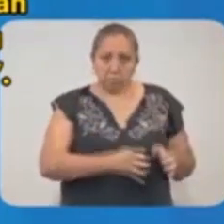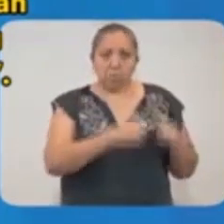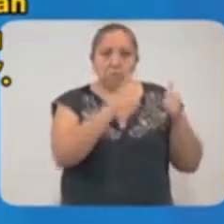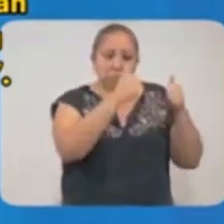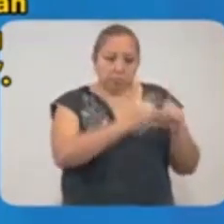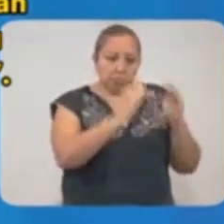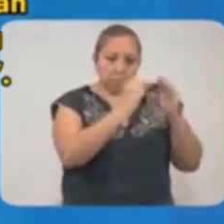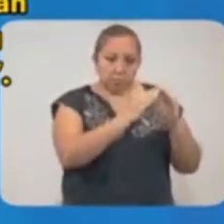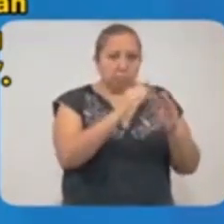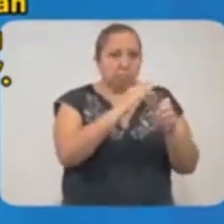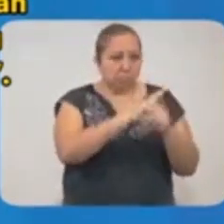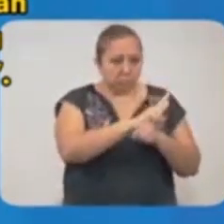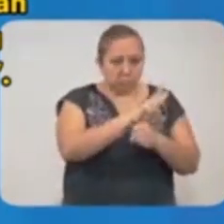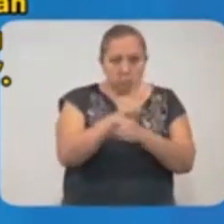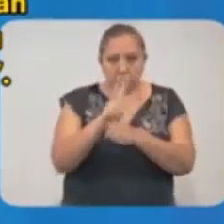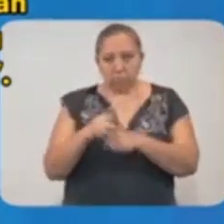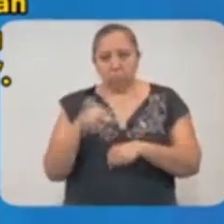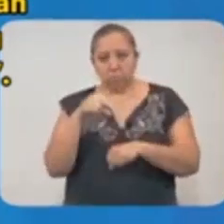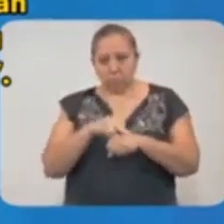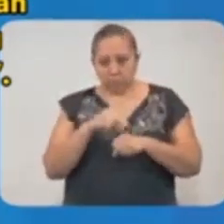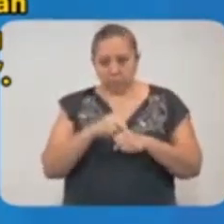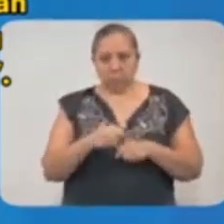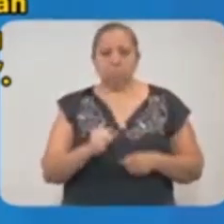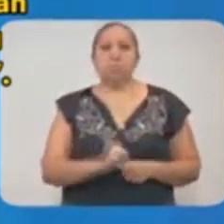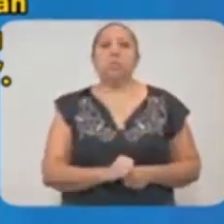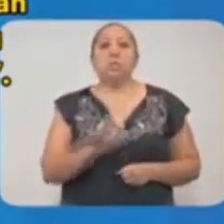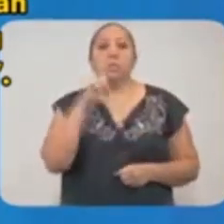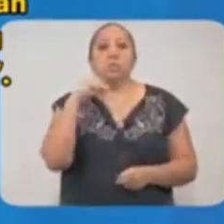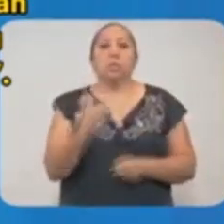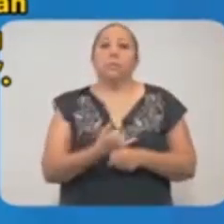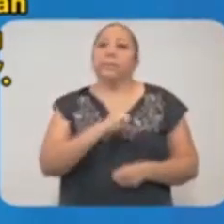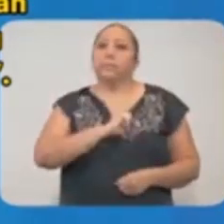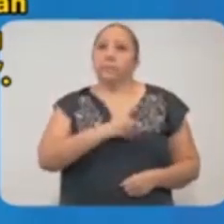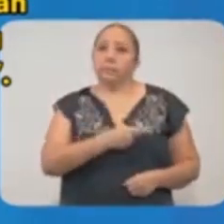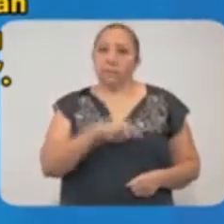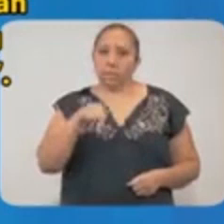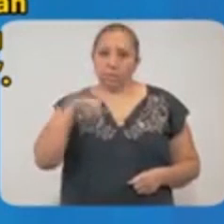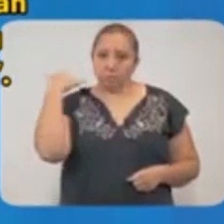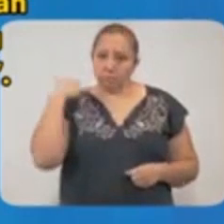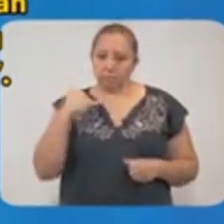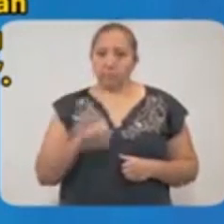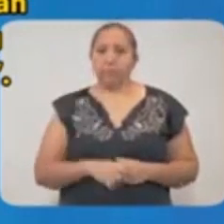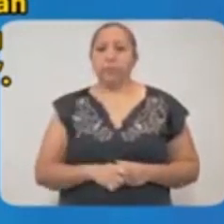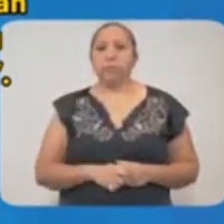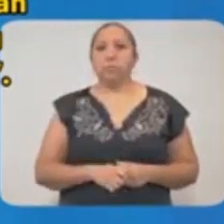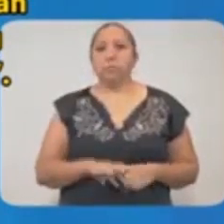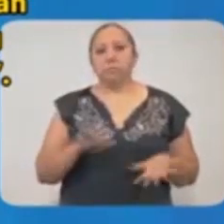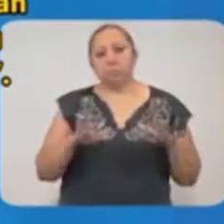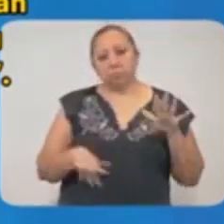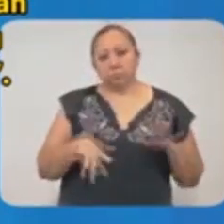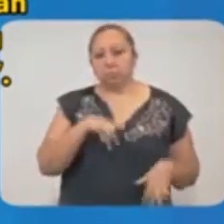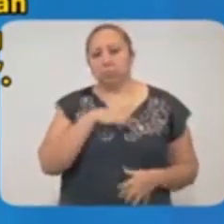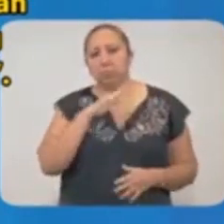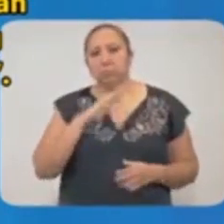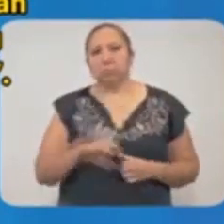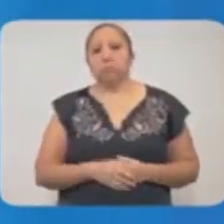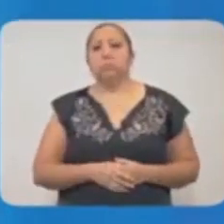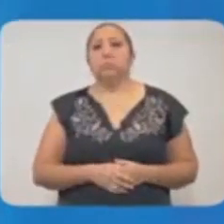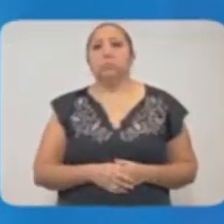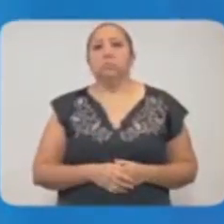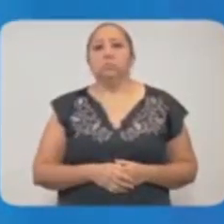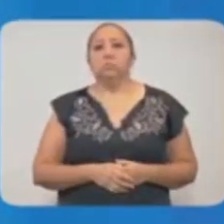aislados y monitorados constantemente por personal médico de la Secretaría de Salud de Yucatán. Presentan síntomas leves.